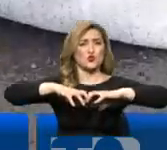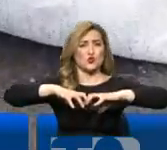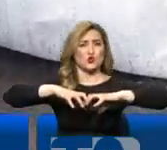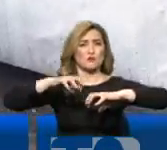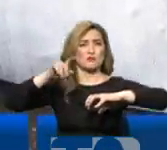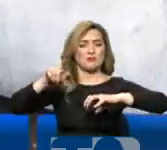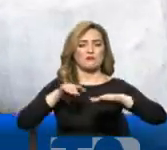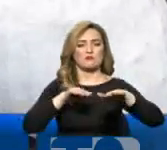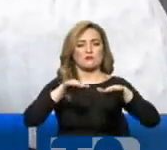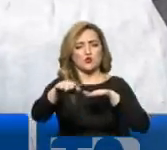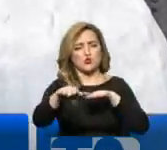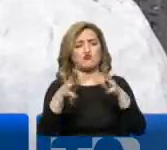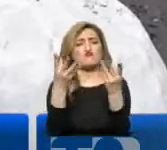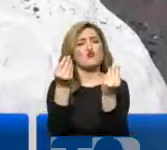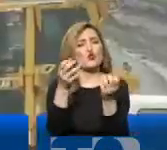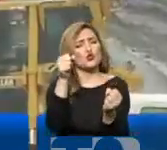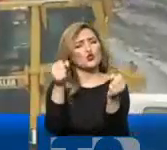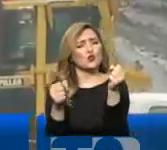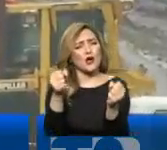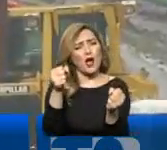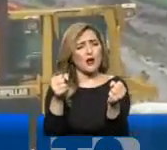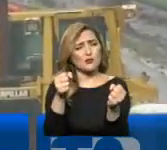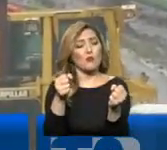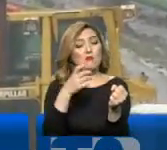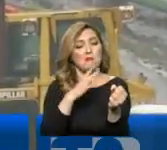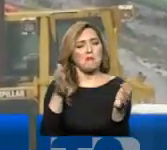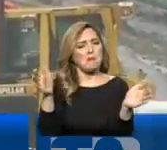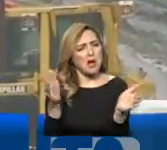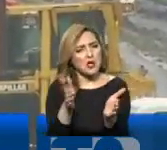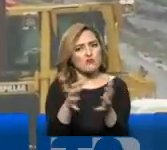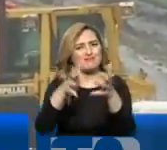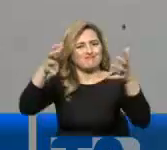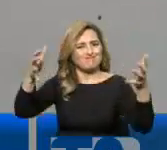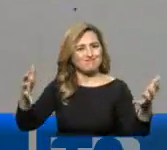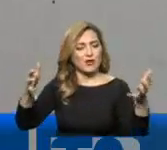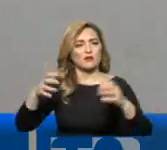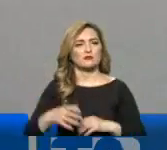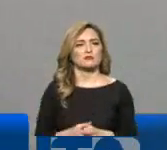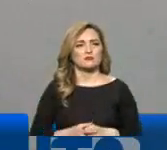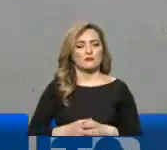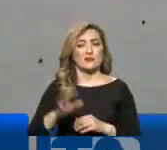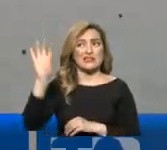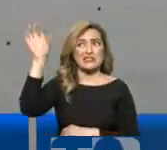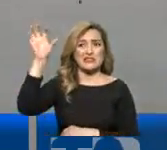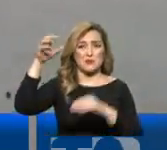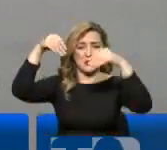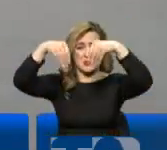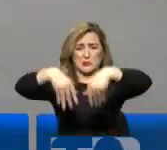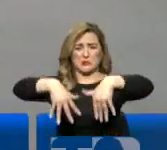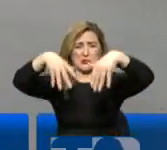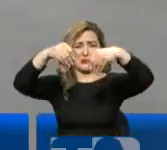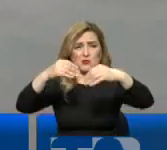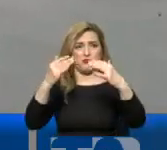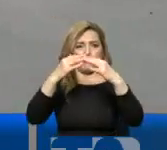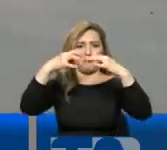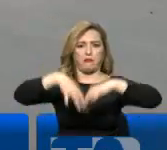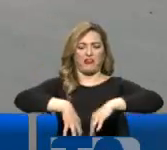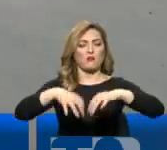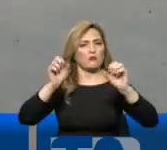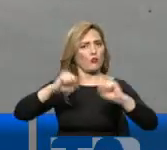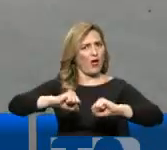la que transitan decenas de vehículos livianos y pesados y que a causa del clima torrencial podría desaparecer en cuestión de